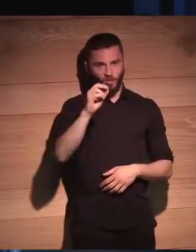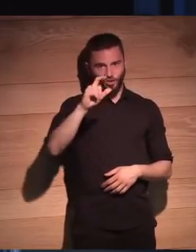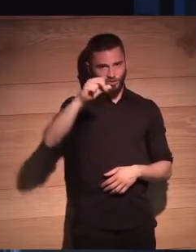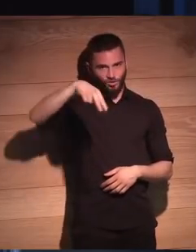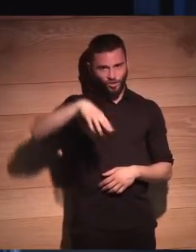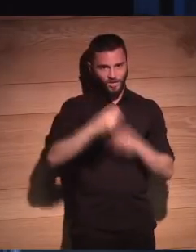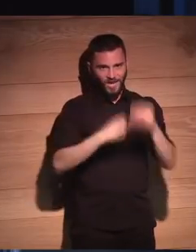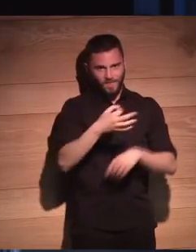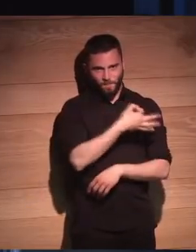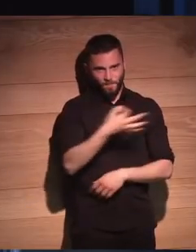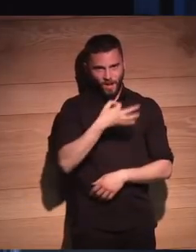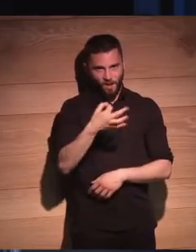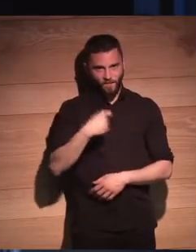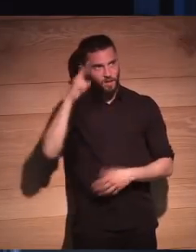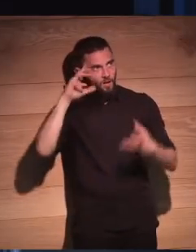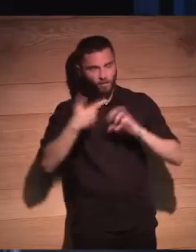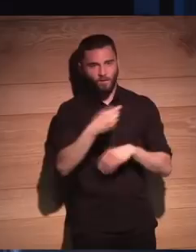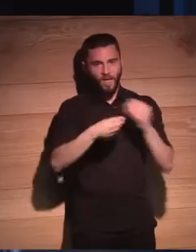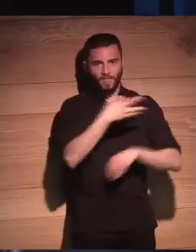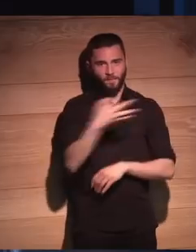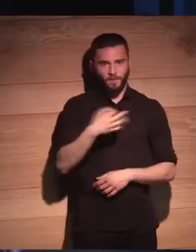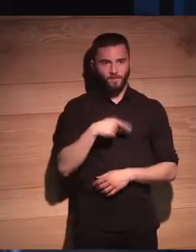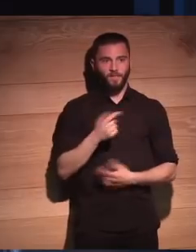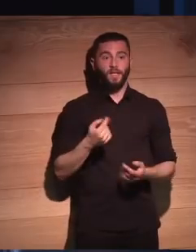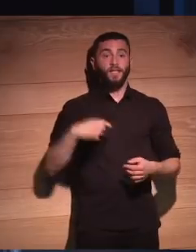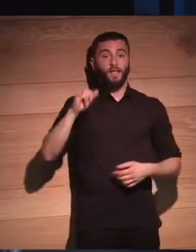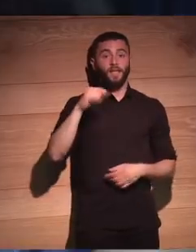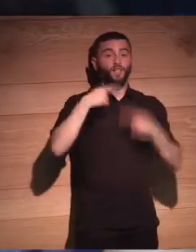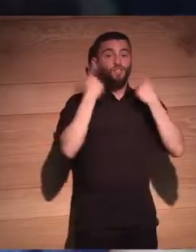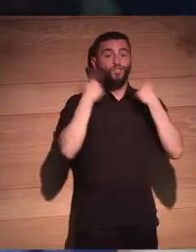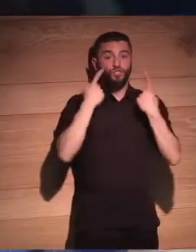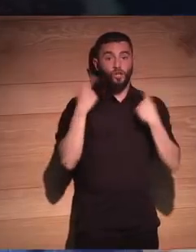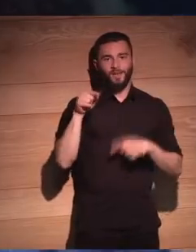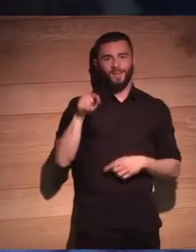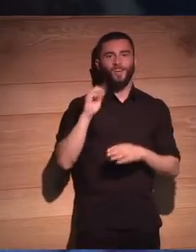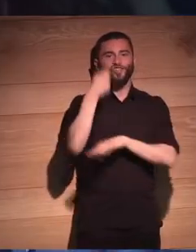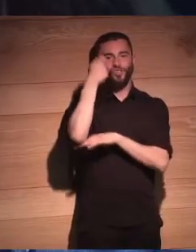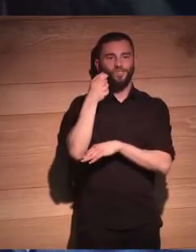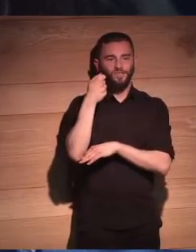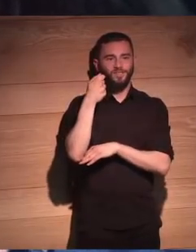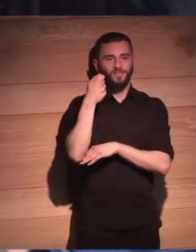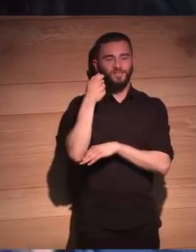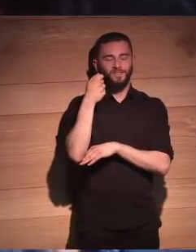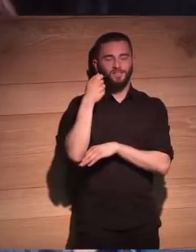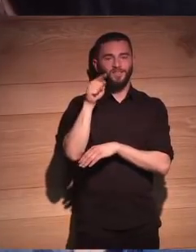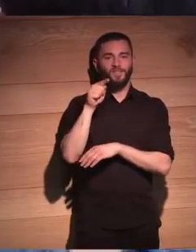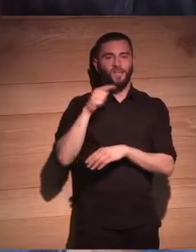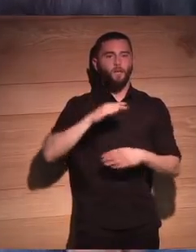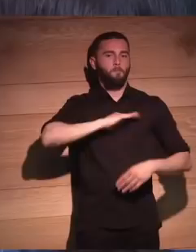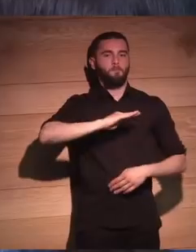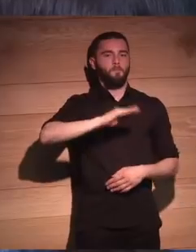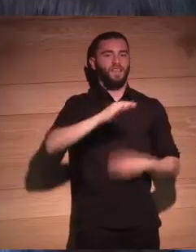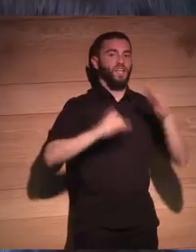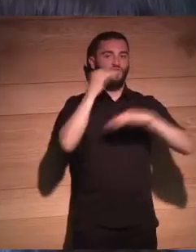Ledger lo que pasa es que lleva el personaje del Joker a unos límites de maldad probablemente insuperables. Sí, sí. Y eso es lo que también nos atrae. No hay